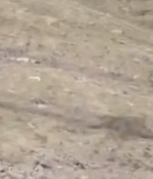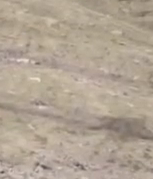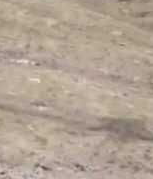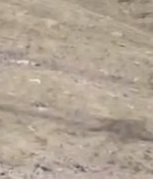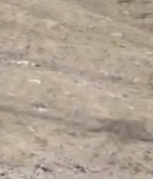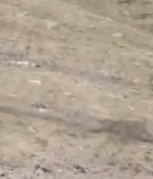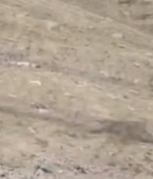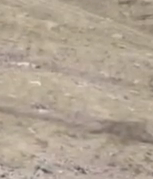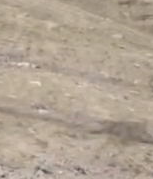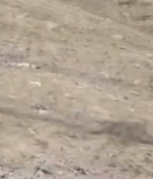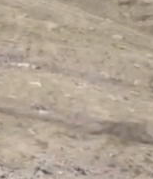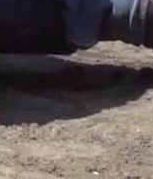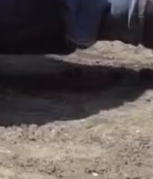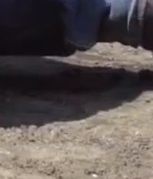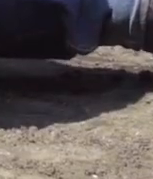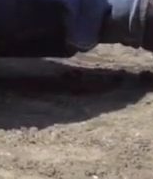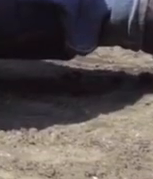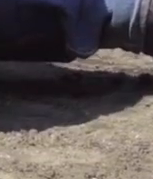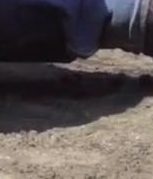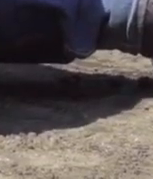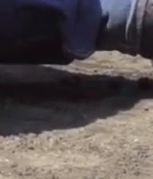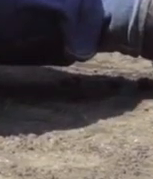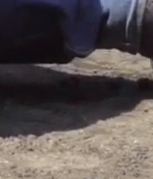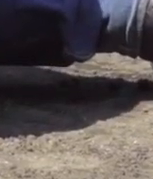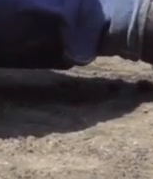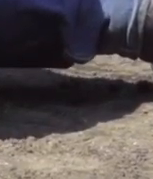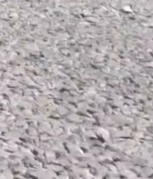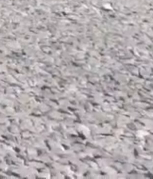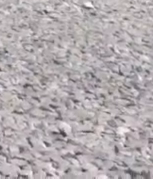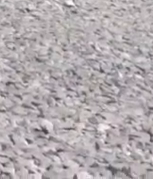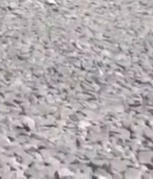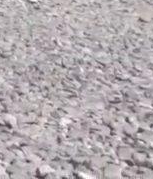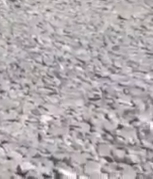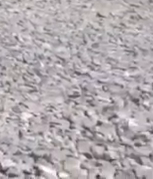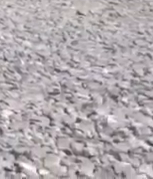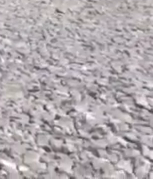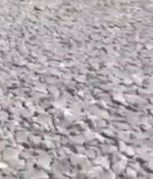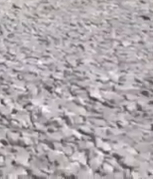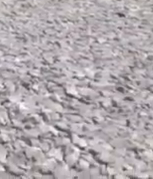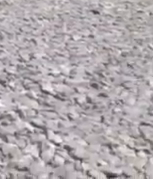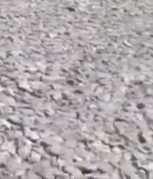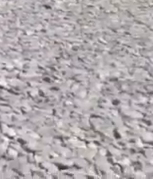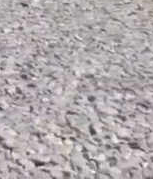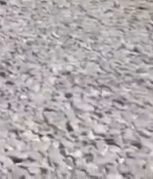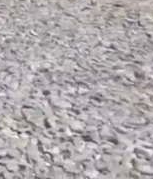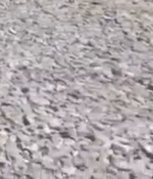ligero, que también necesitaban una rehabilitación integral.